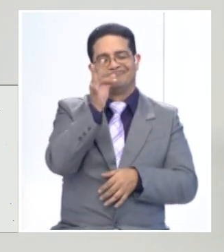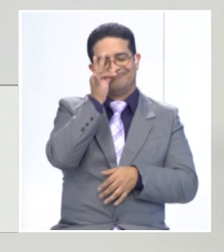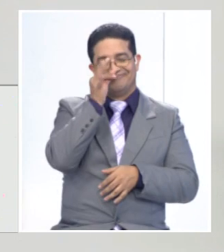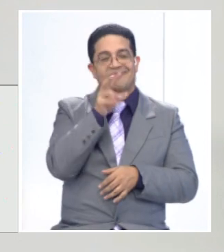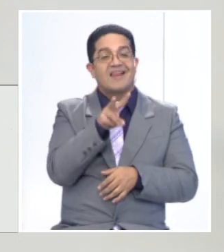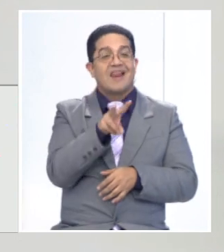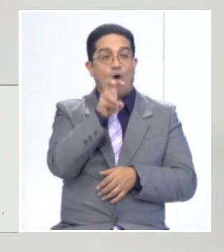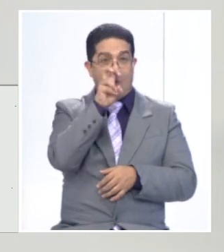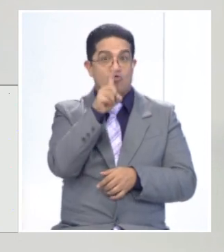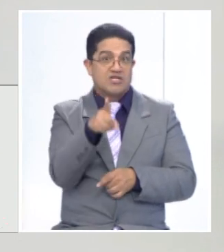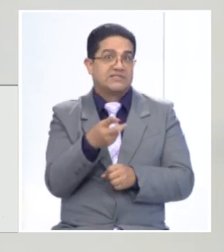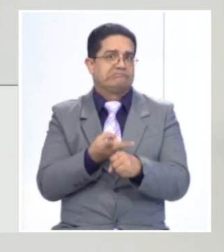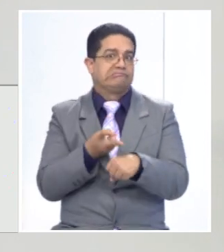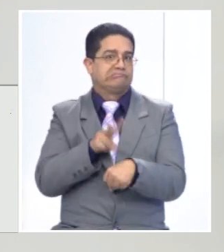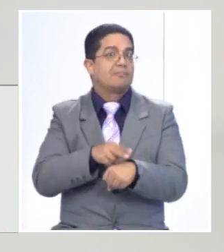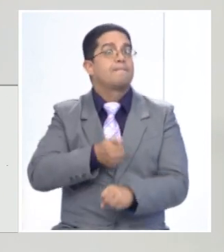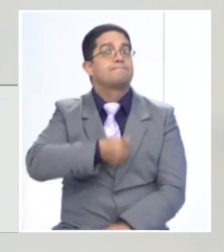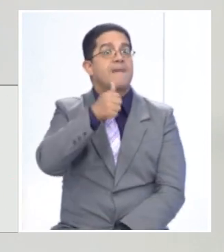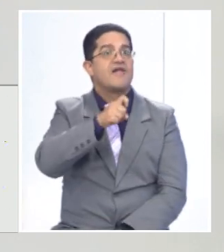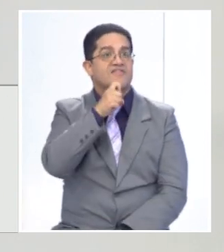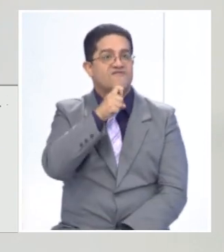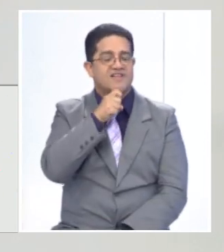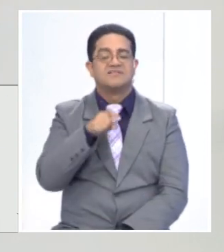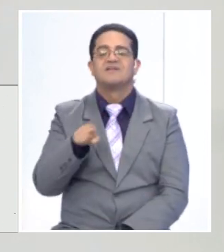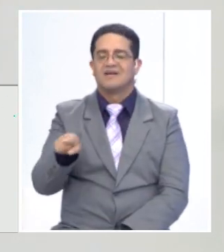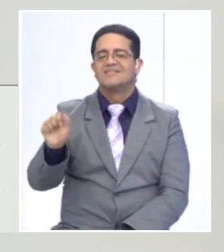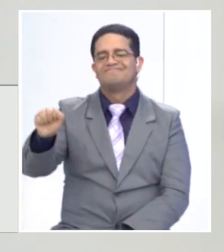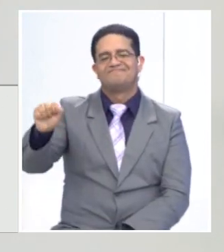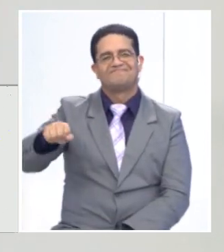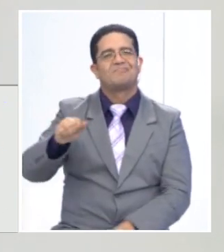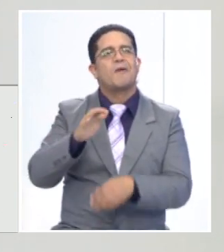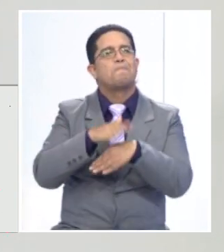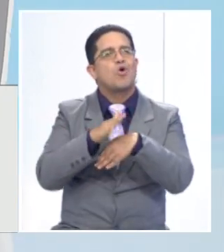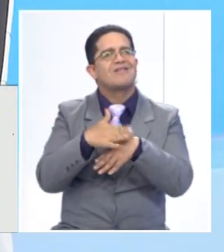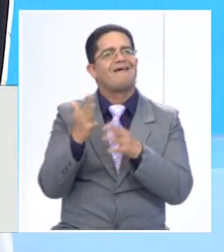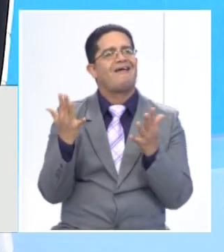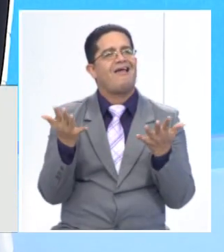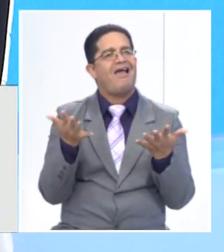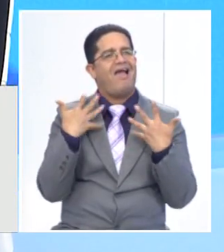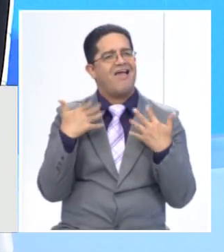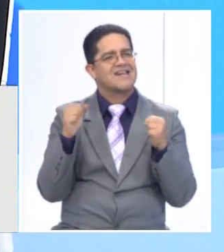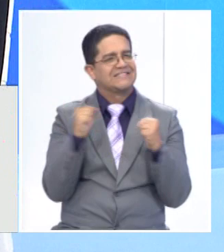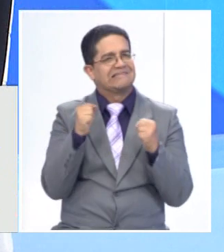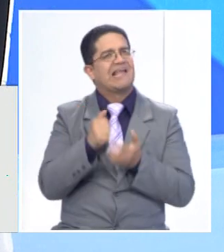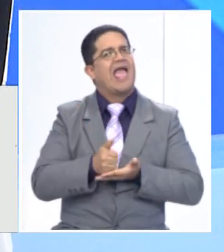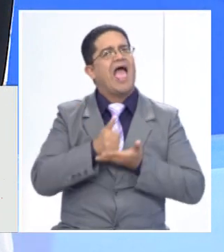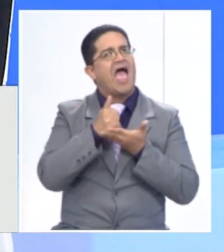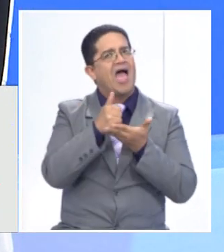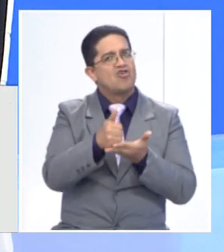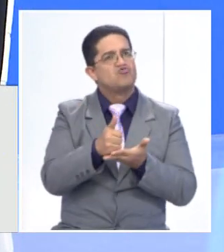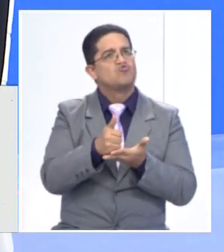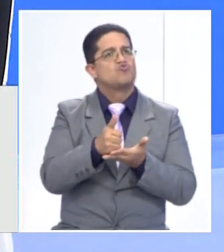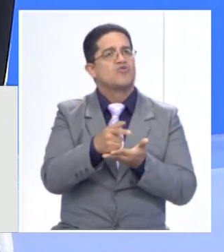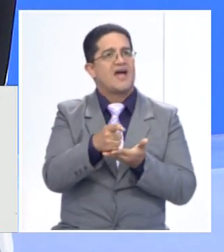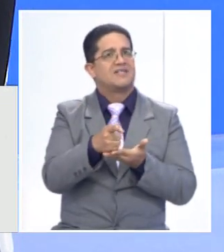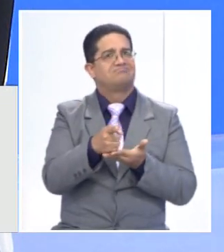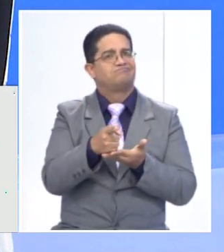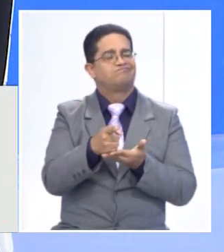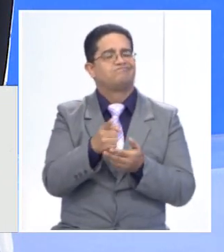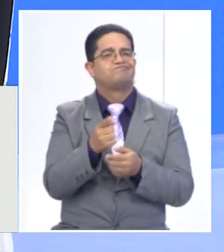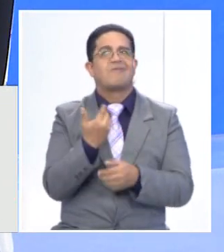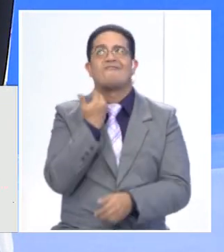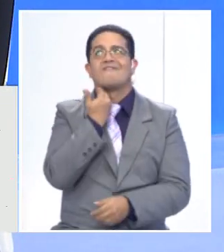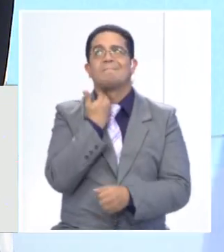que inclusive son más complicadas. Sí, la hacía Doris de Marcanos, que nos decía que porque los aires acondicionados ayudan a esta enfermedad o contribuyen a lo